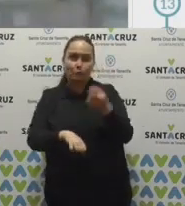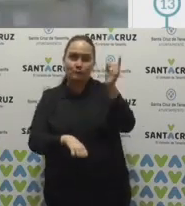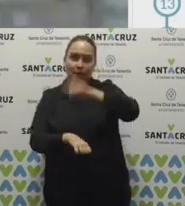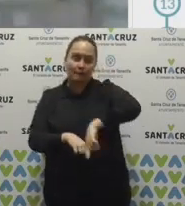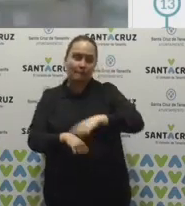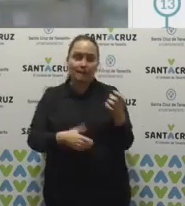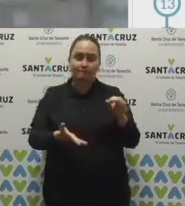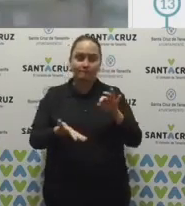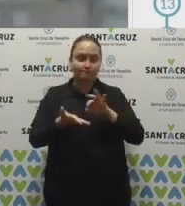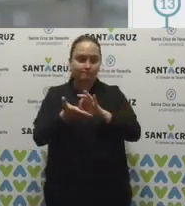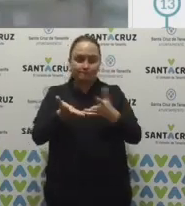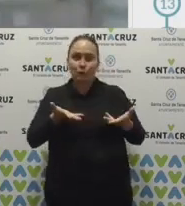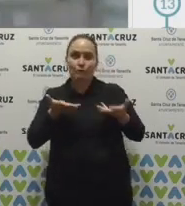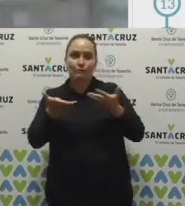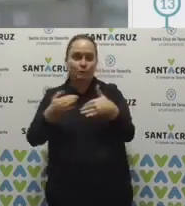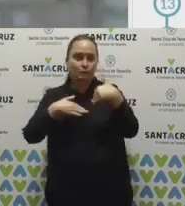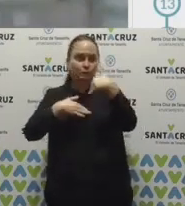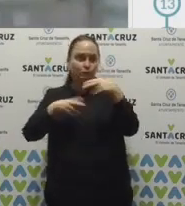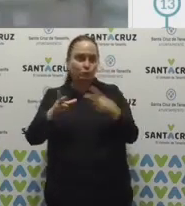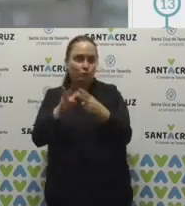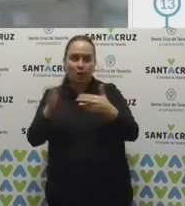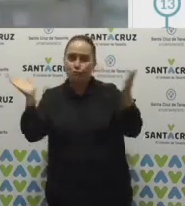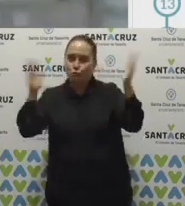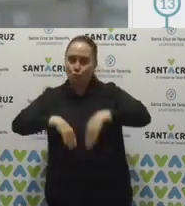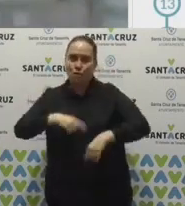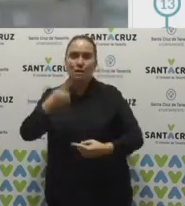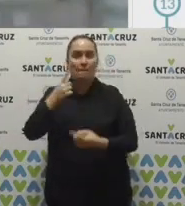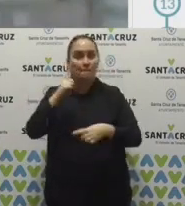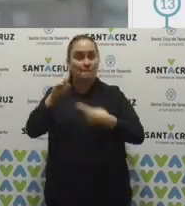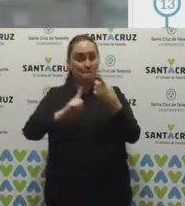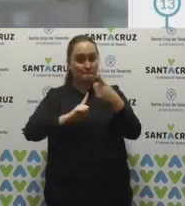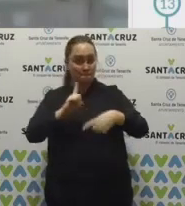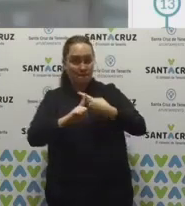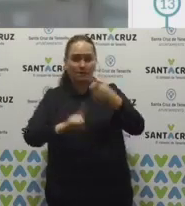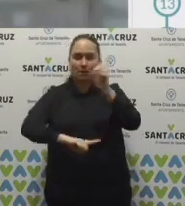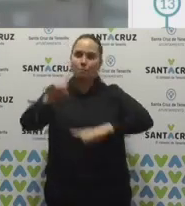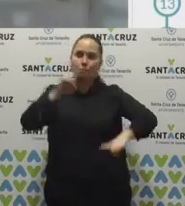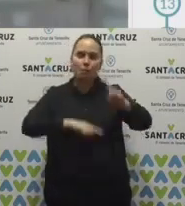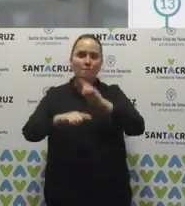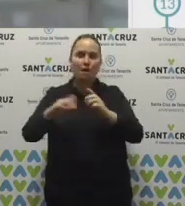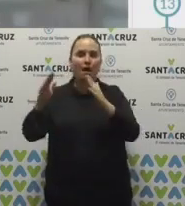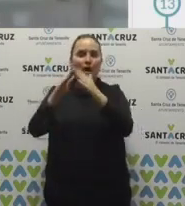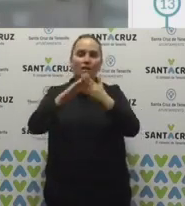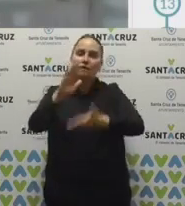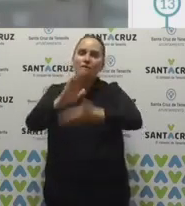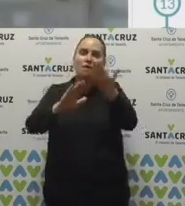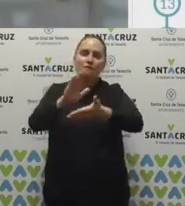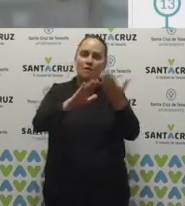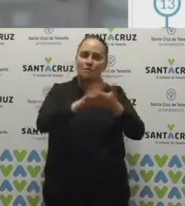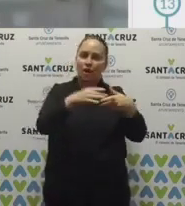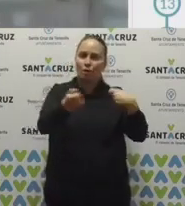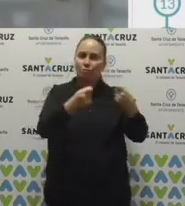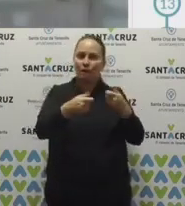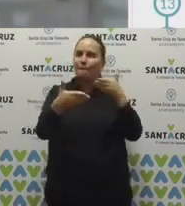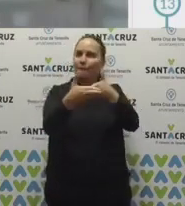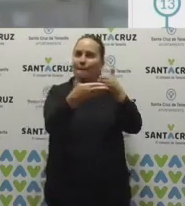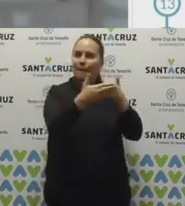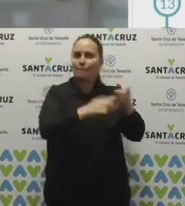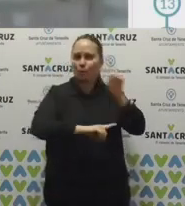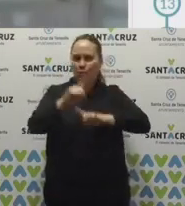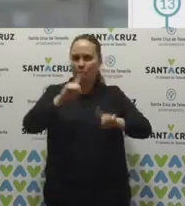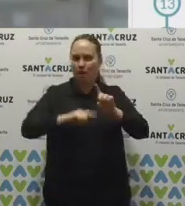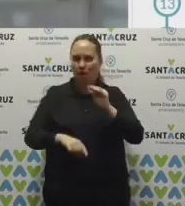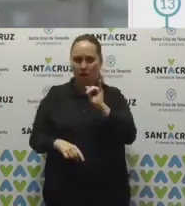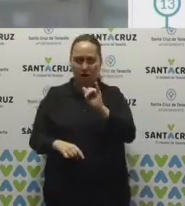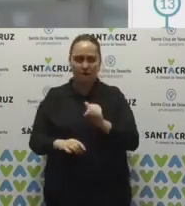lugares con graves problemas de accesibilidad a la hora de salir de su domicilio para realizar la compra se trata de